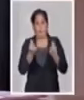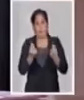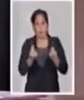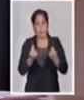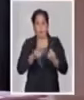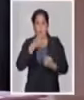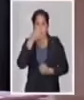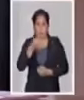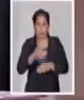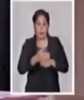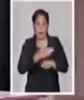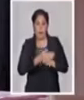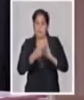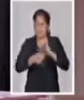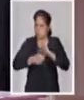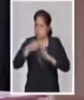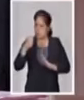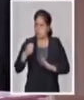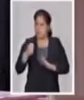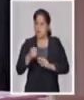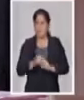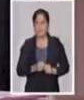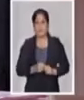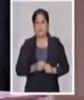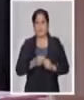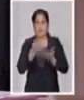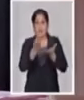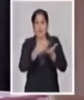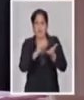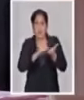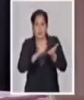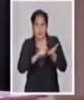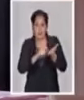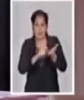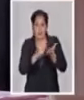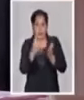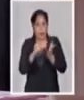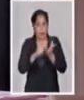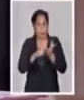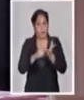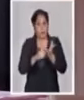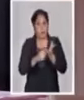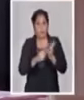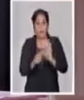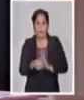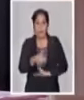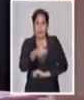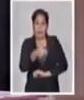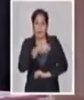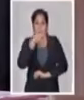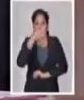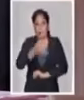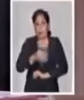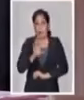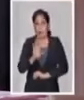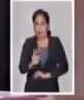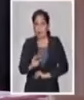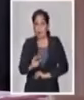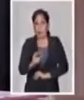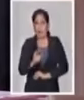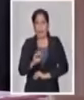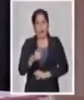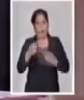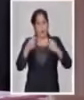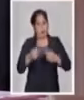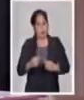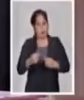explicamos, mantiene un respaldo en la libreta de abastecimiento. Fue un elemento también que nuestro presidente, cuando se anunció la